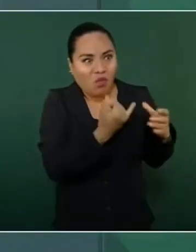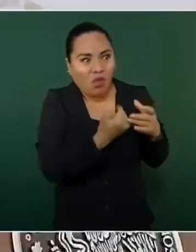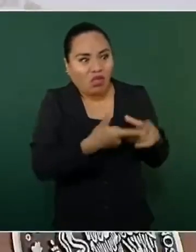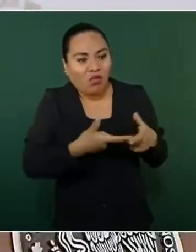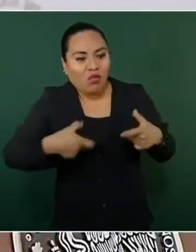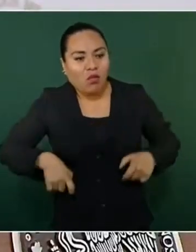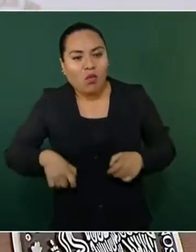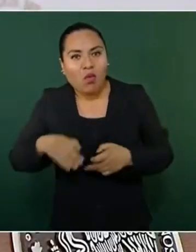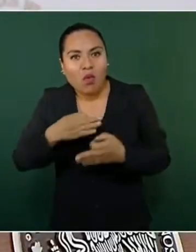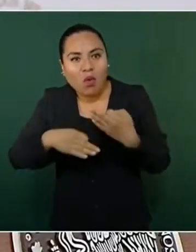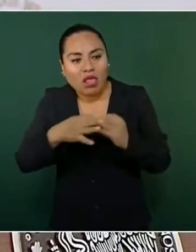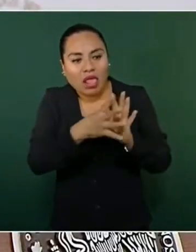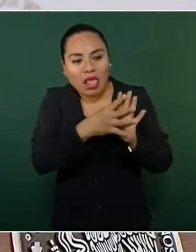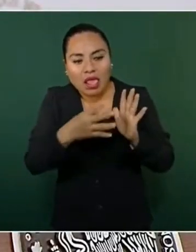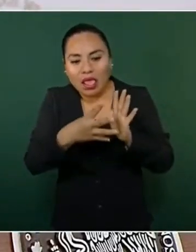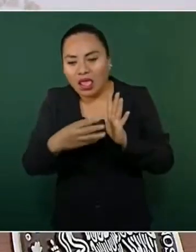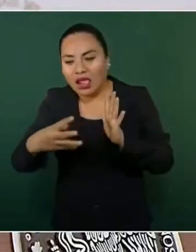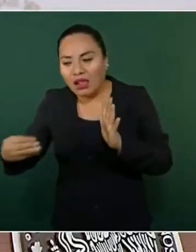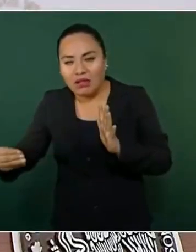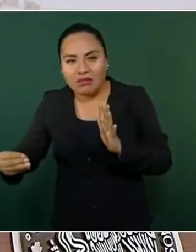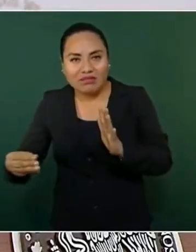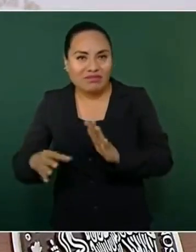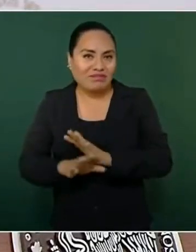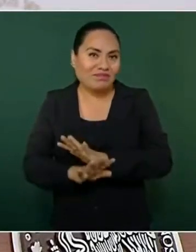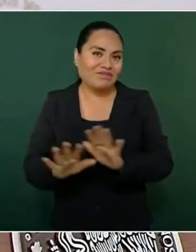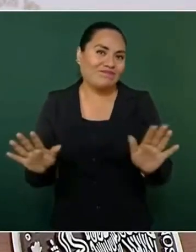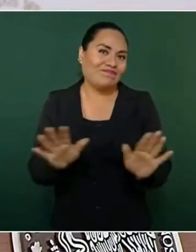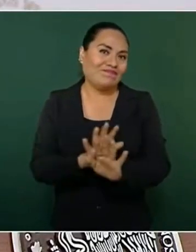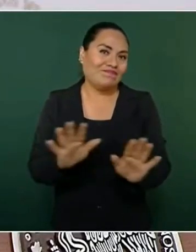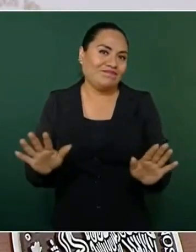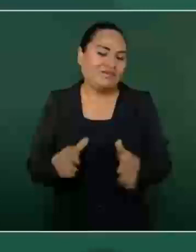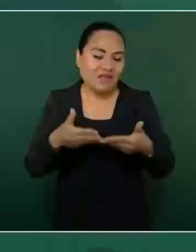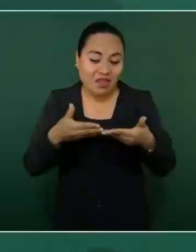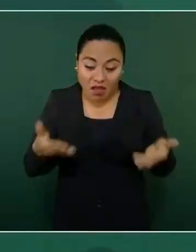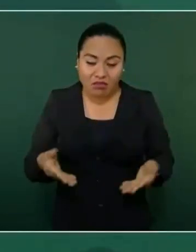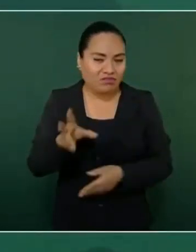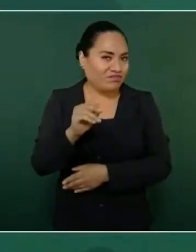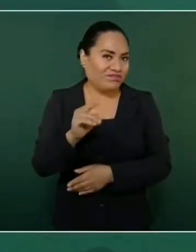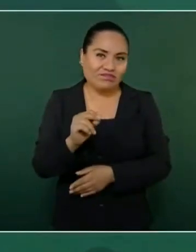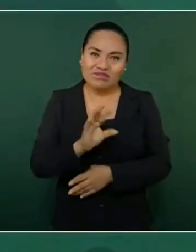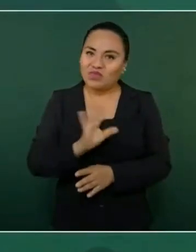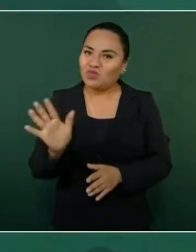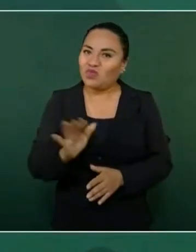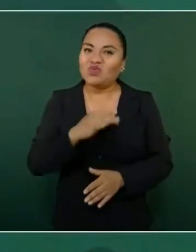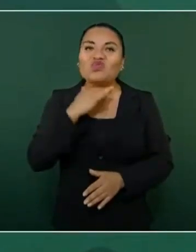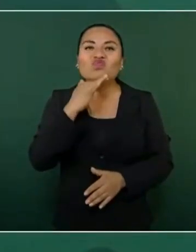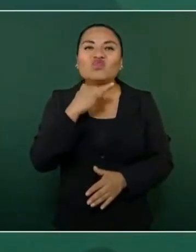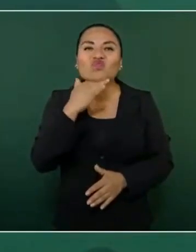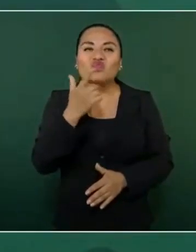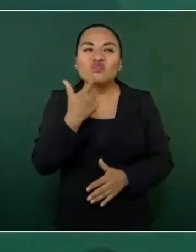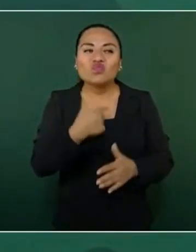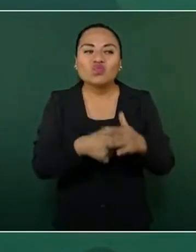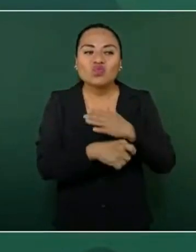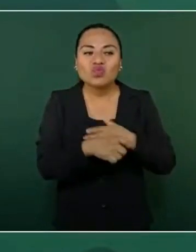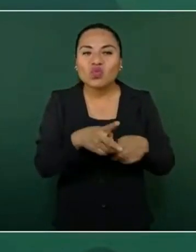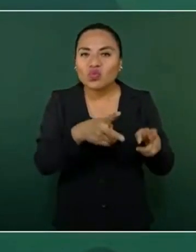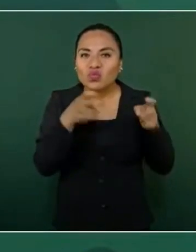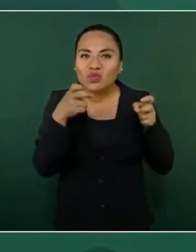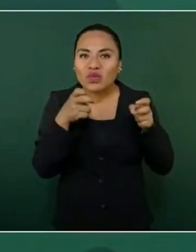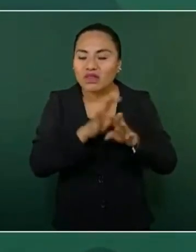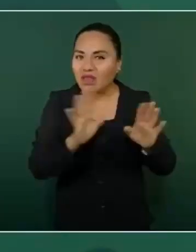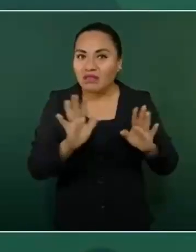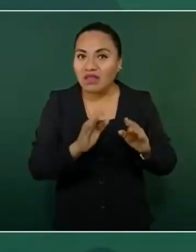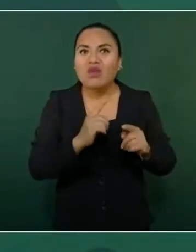terminó. Ya no se permite la corrupción arriba, que es donde más había,